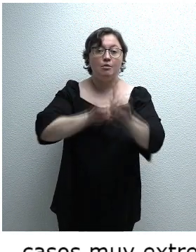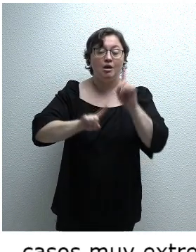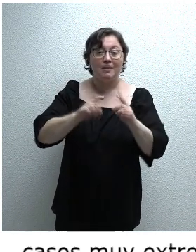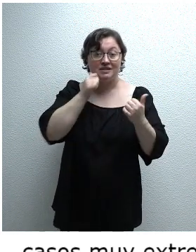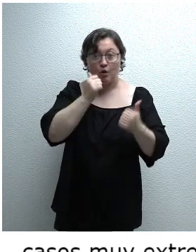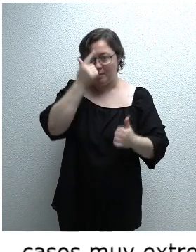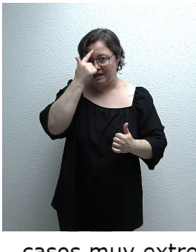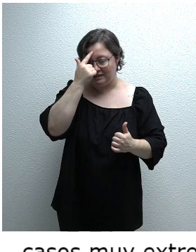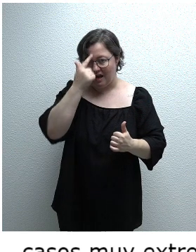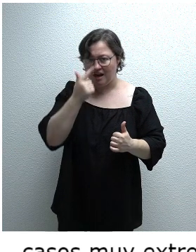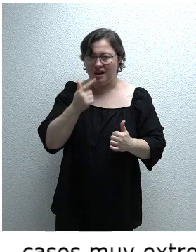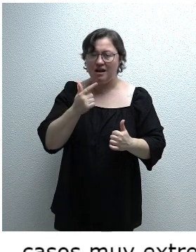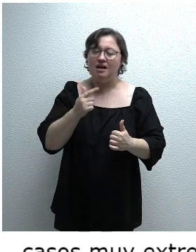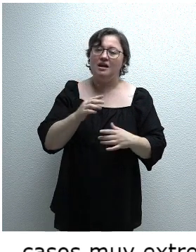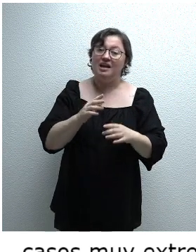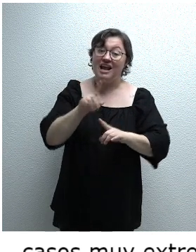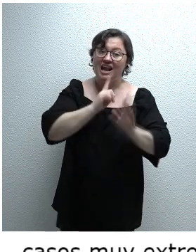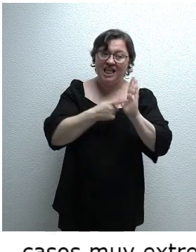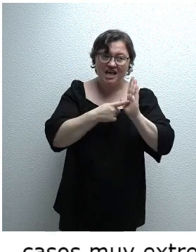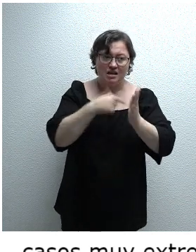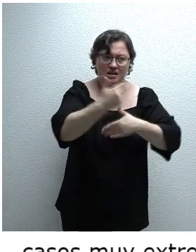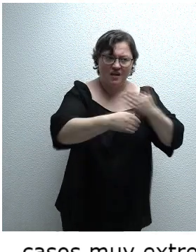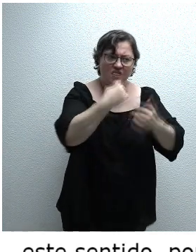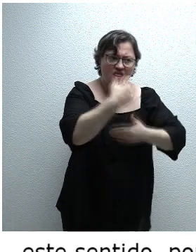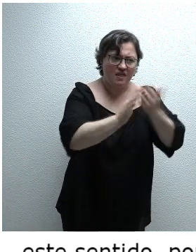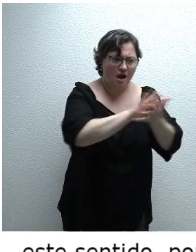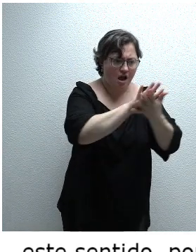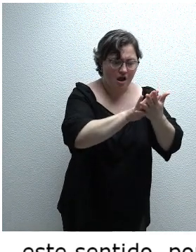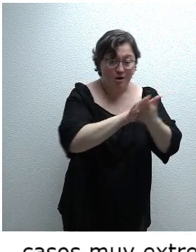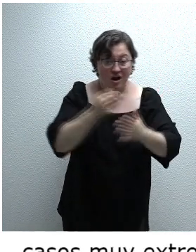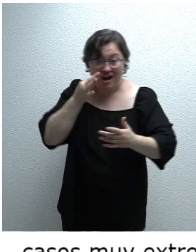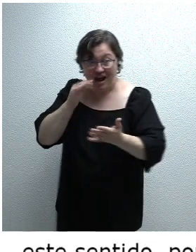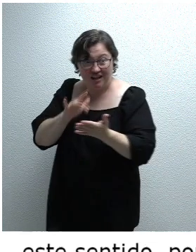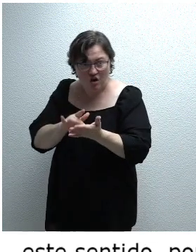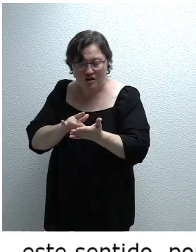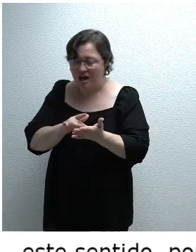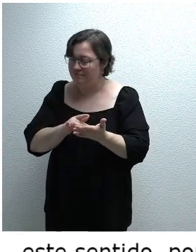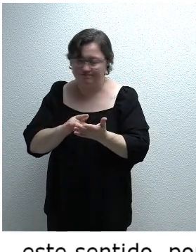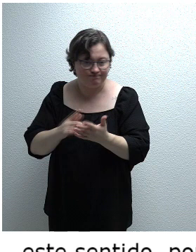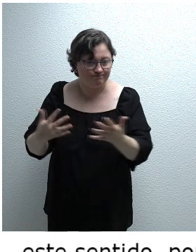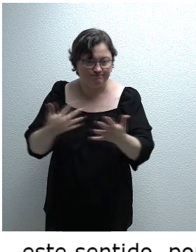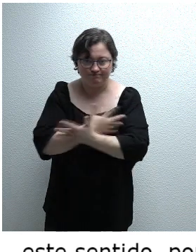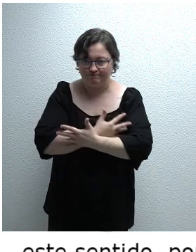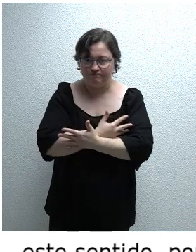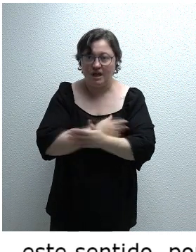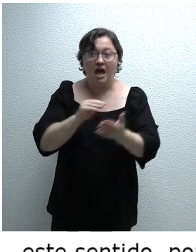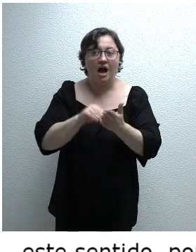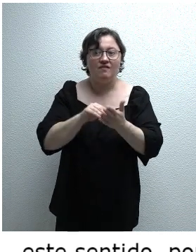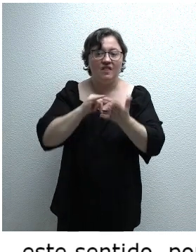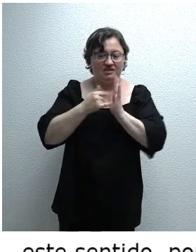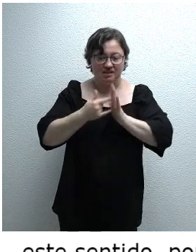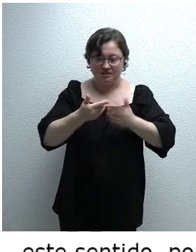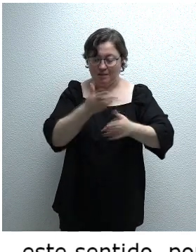ley opera por un lado, luego la práctica va por otro. Y hay muchísimos automatismos que operan en el